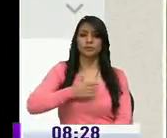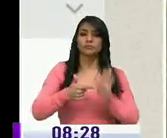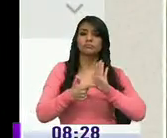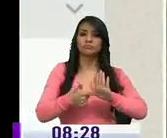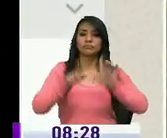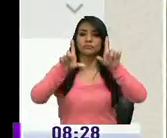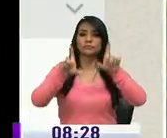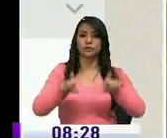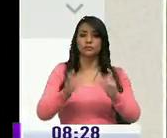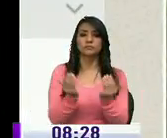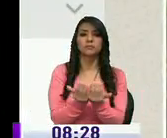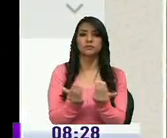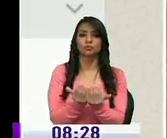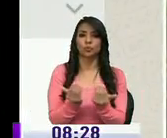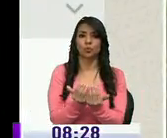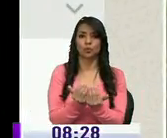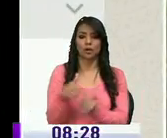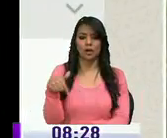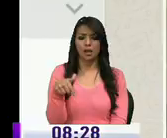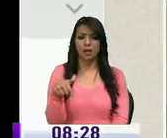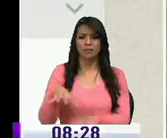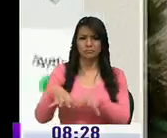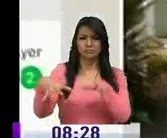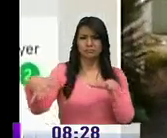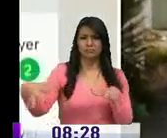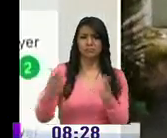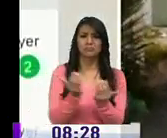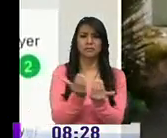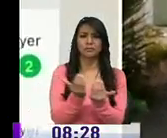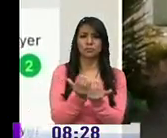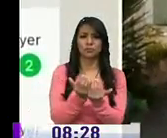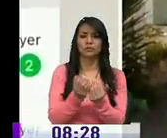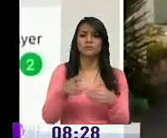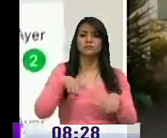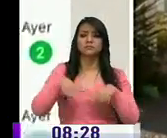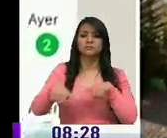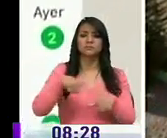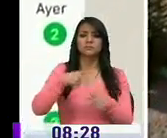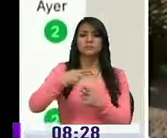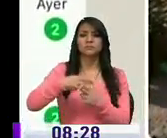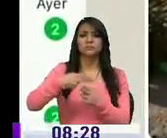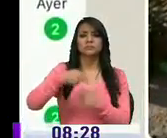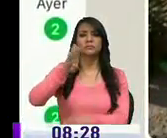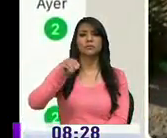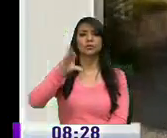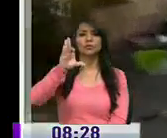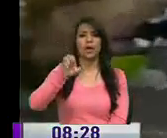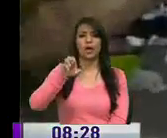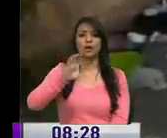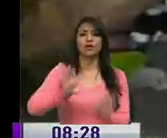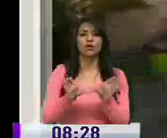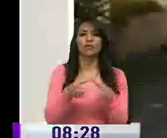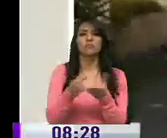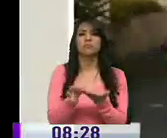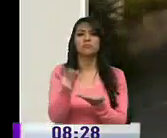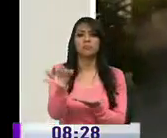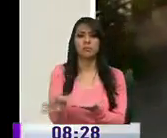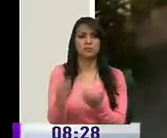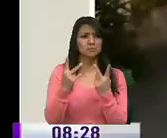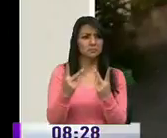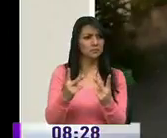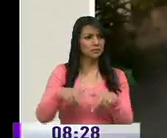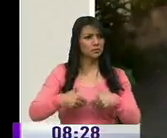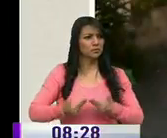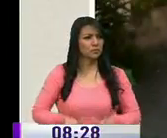imágenes. La basura, no hay ni por dónde pasar. Esto es en Carlos Fortines, vía a la bota del Comité del Pueblo. Qué horror, ¿no?